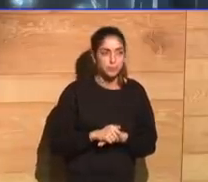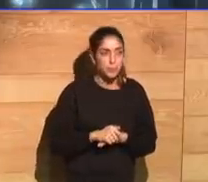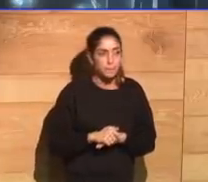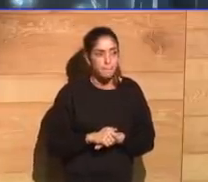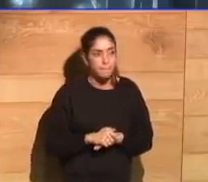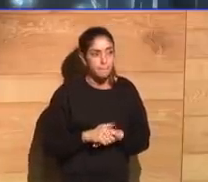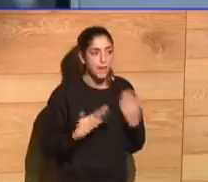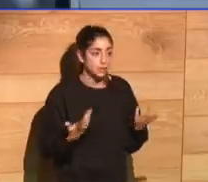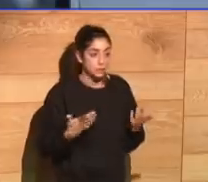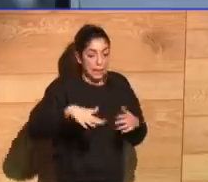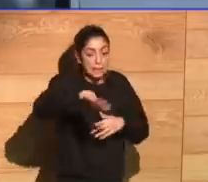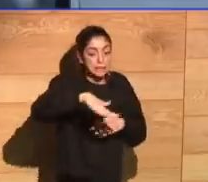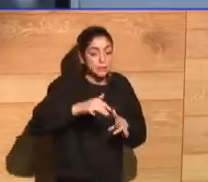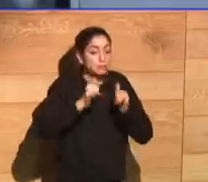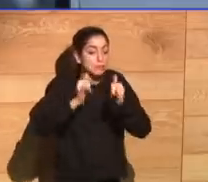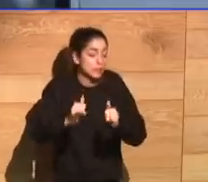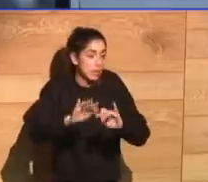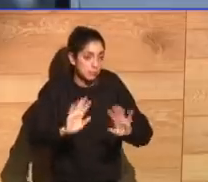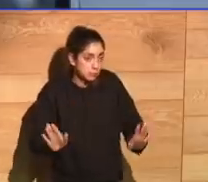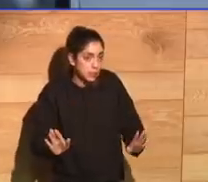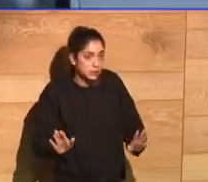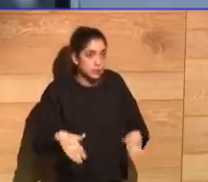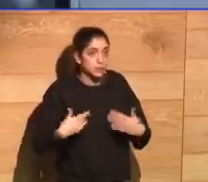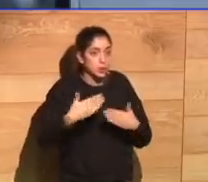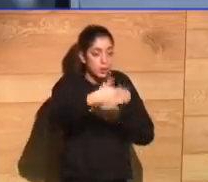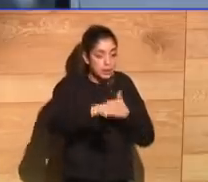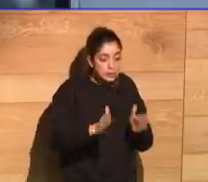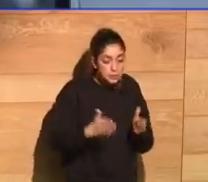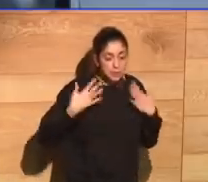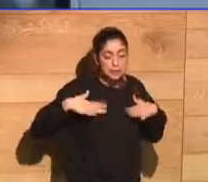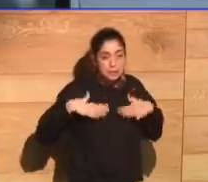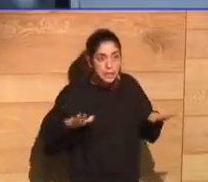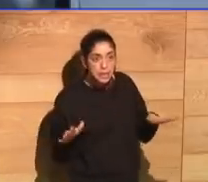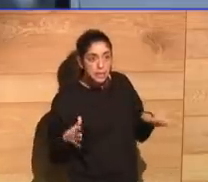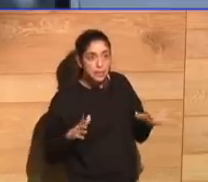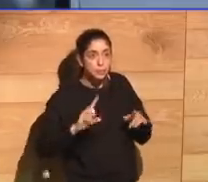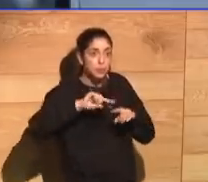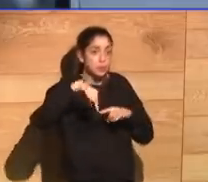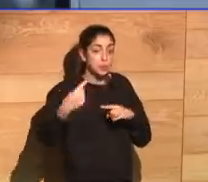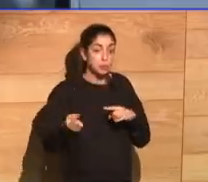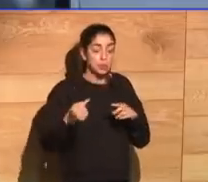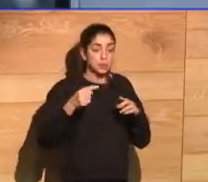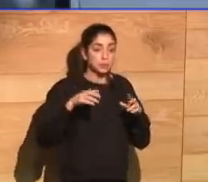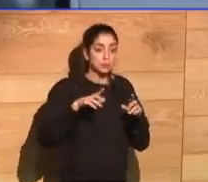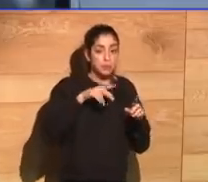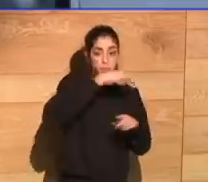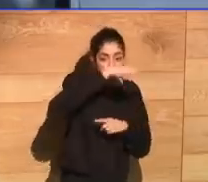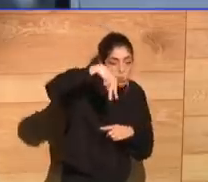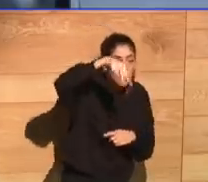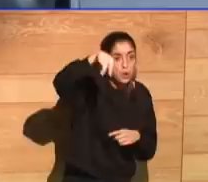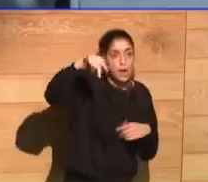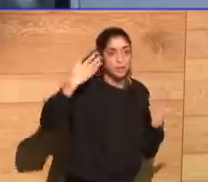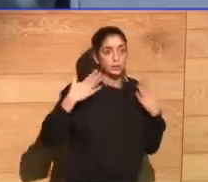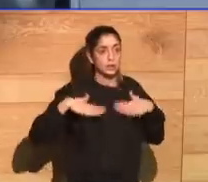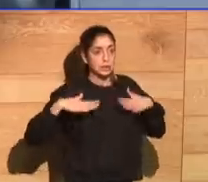te llegan a los sitios, ya está. El a veces se mete en una cabina, no sé dónde, se cambia de traje, pero hay otra que echa a volar y por encadenado le sale el traje de la nada y